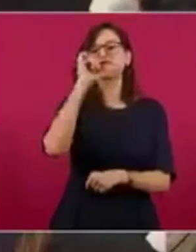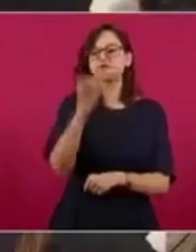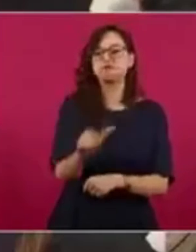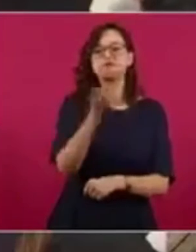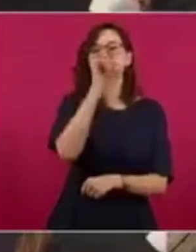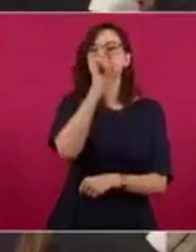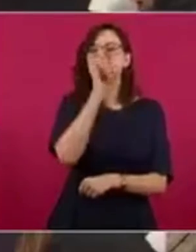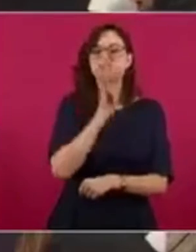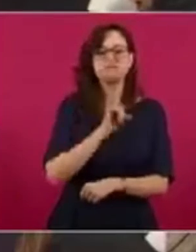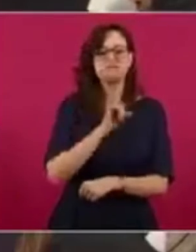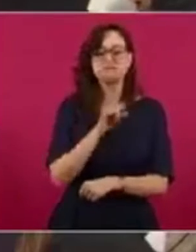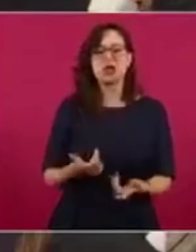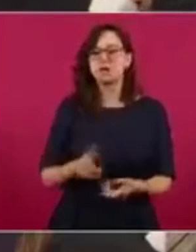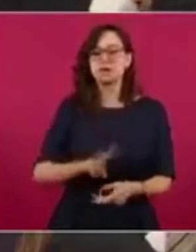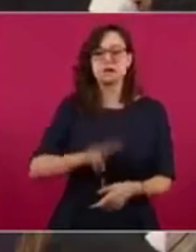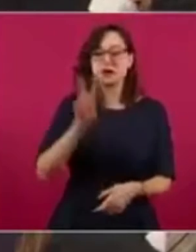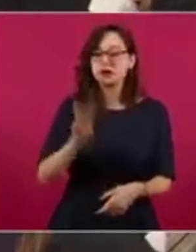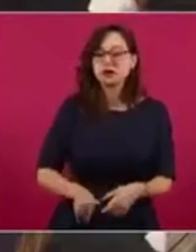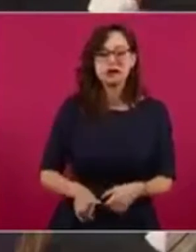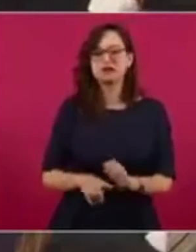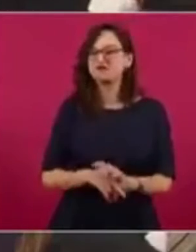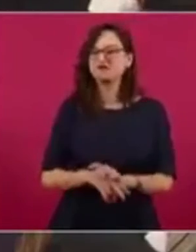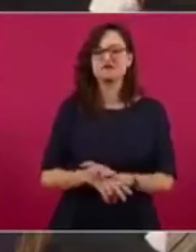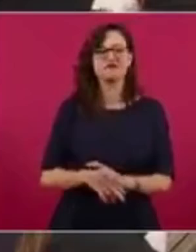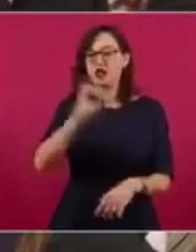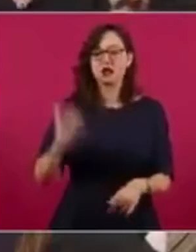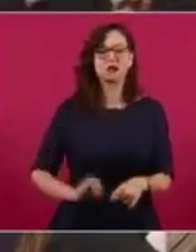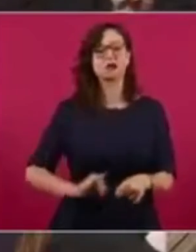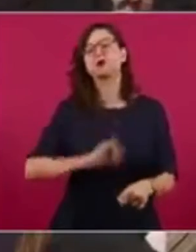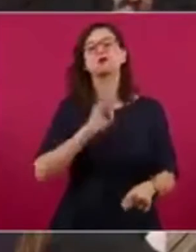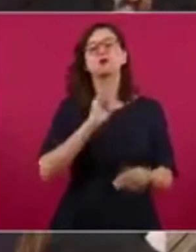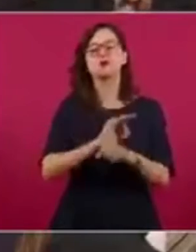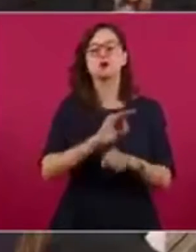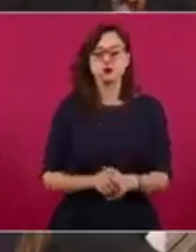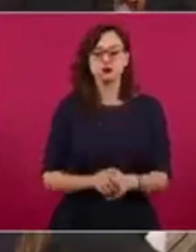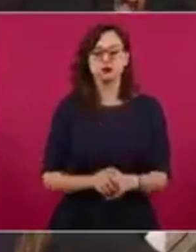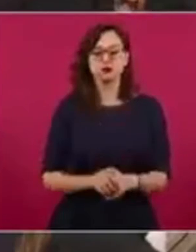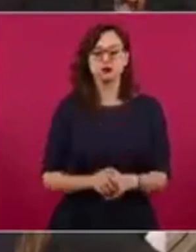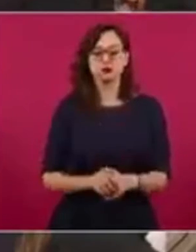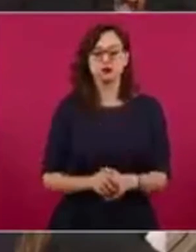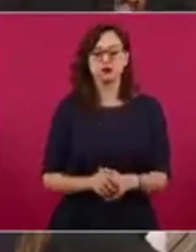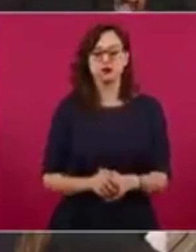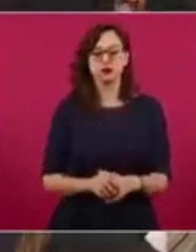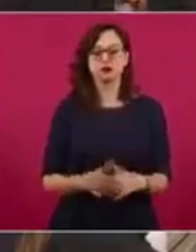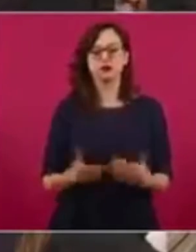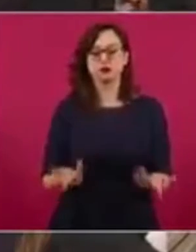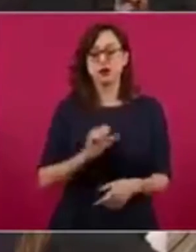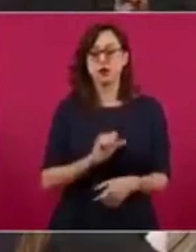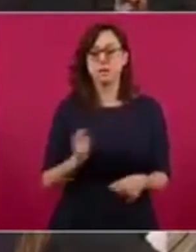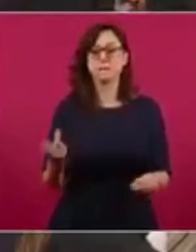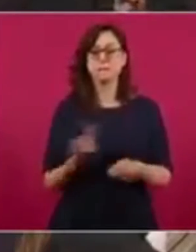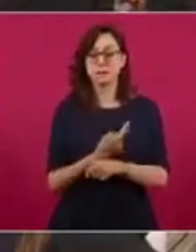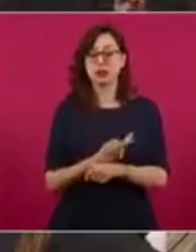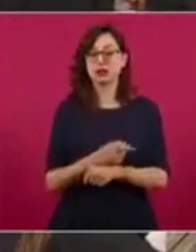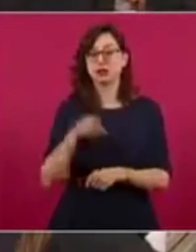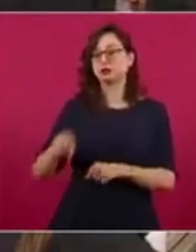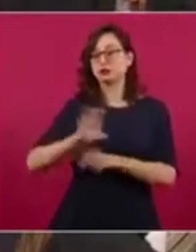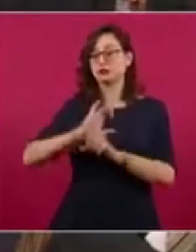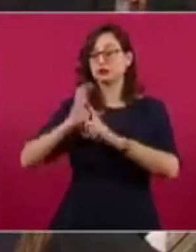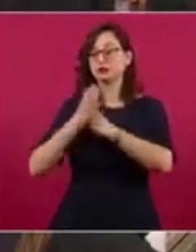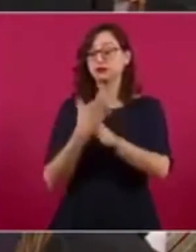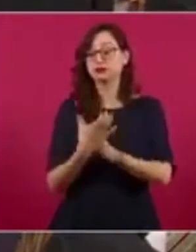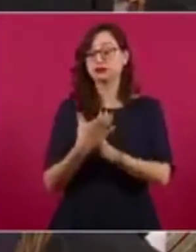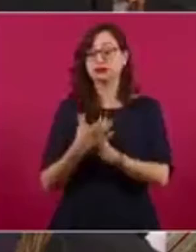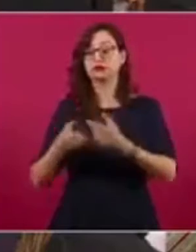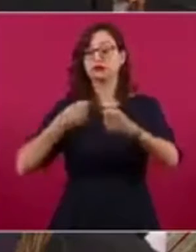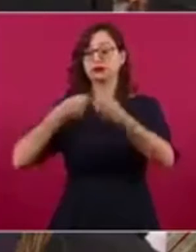vil mentira porque no fue verdad. Nunca le dieron la protección. Otra de las formas que el mecanismo hace creer que brinda protección